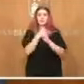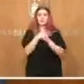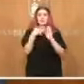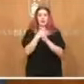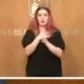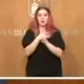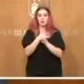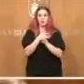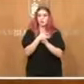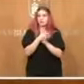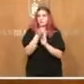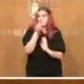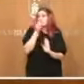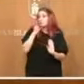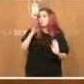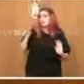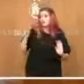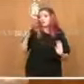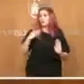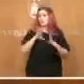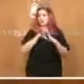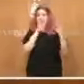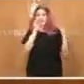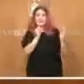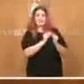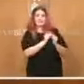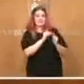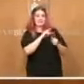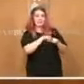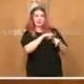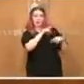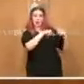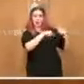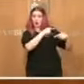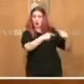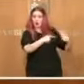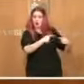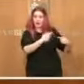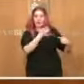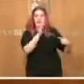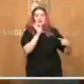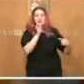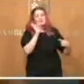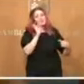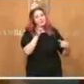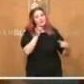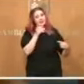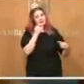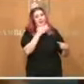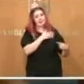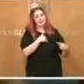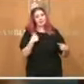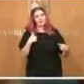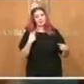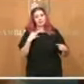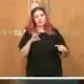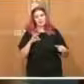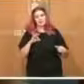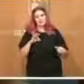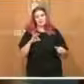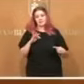de, bueno, una síntesis cronológica. Es verdad que hubiésemos querido que hubiese ya empezado a